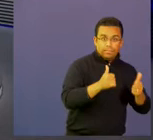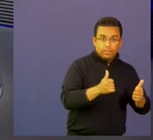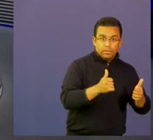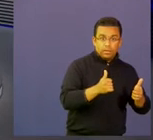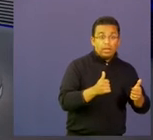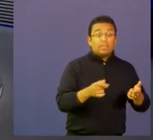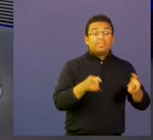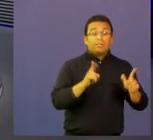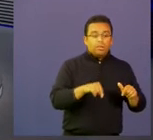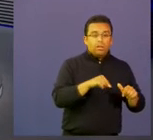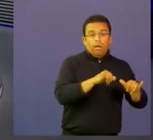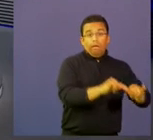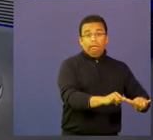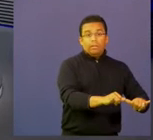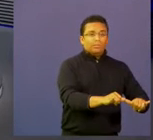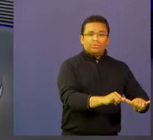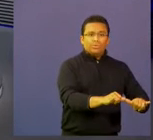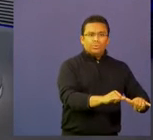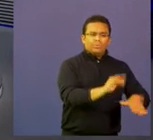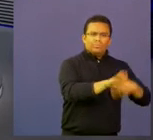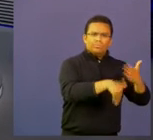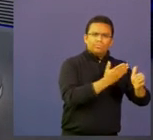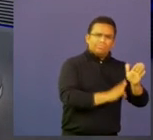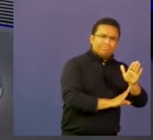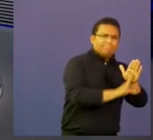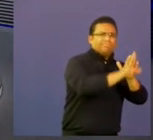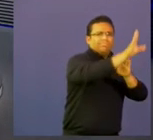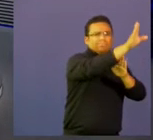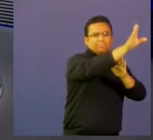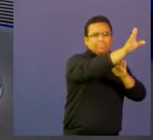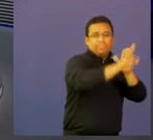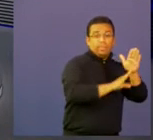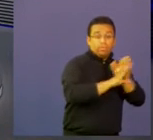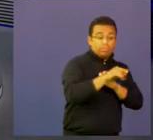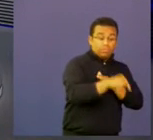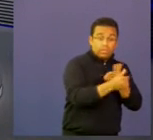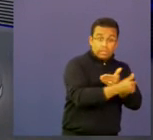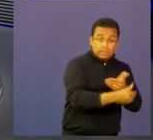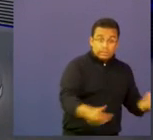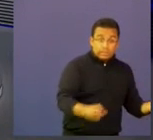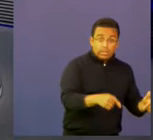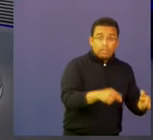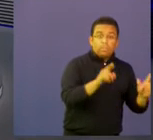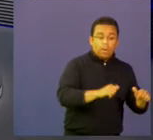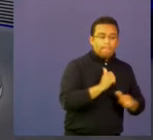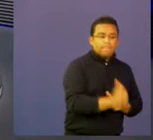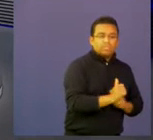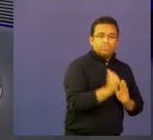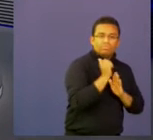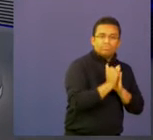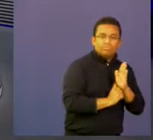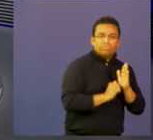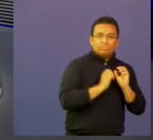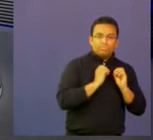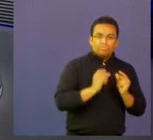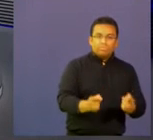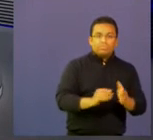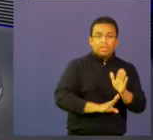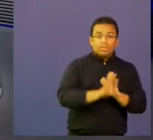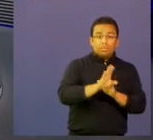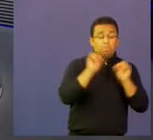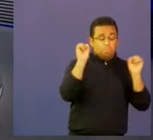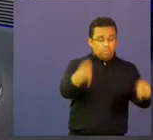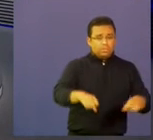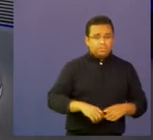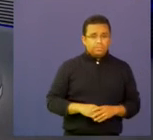que vayan más allá. Queremos que conviertan a esos niños en desarrolladores. Y sí se puede, en desarrolladores de